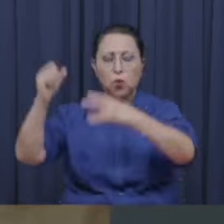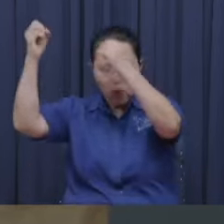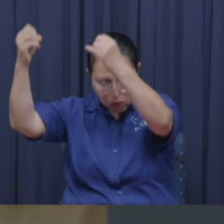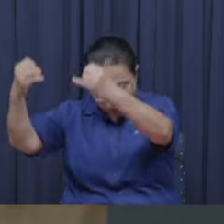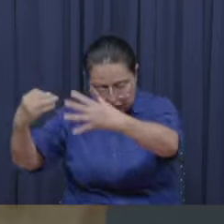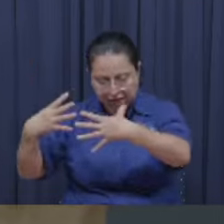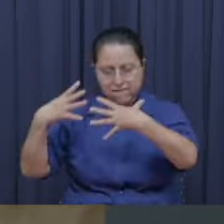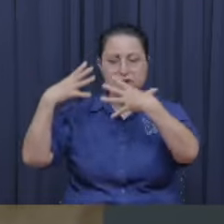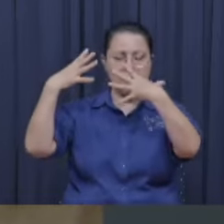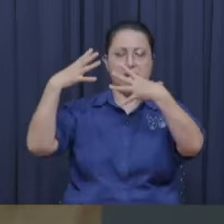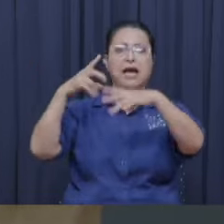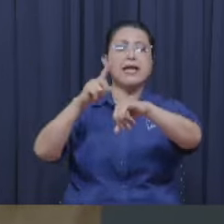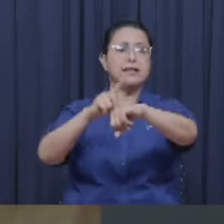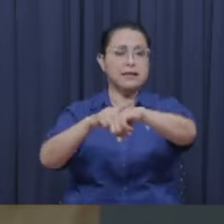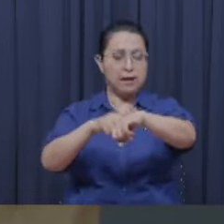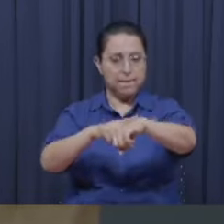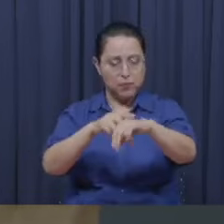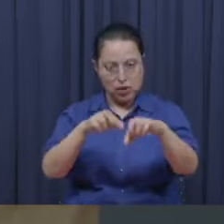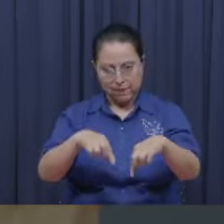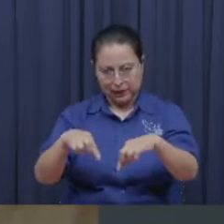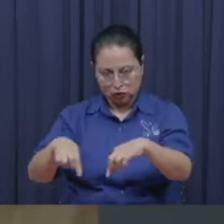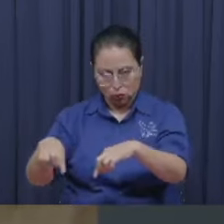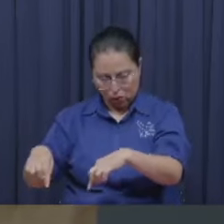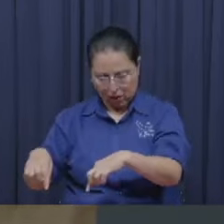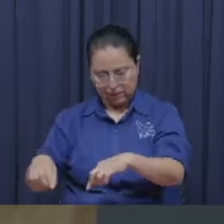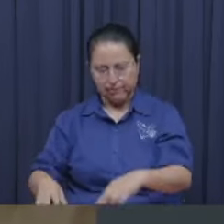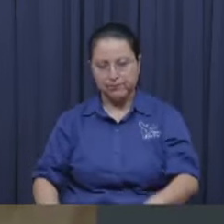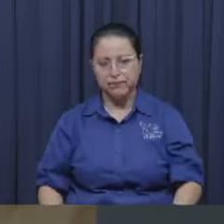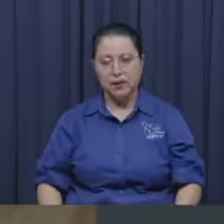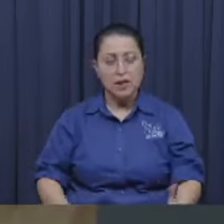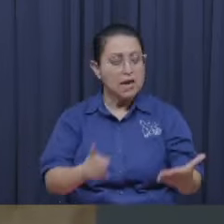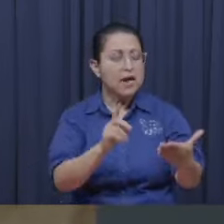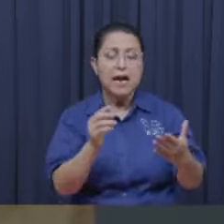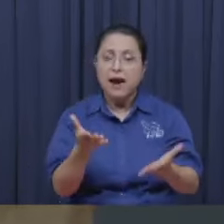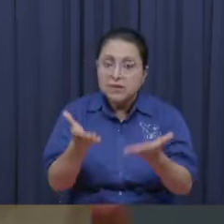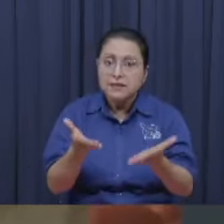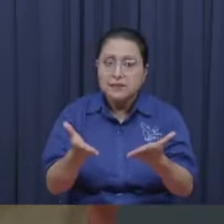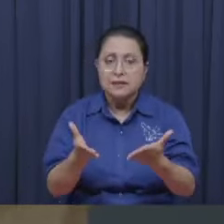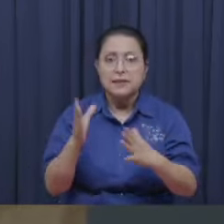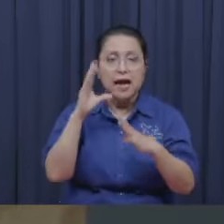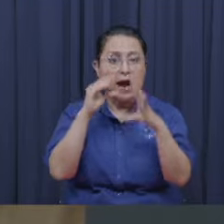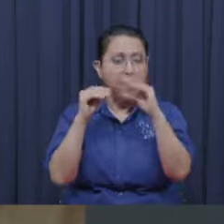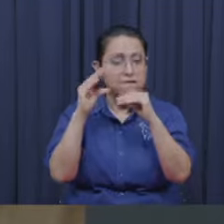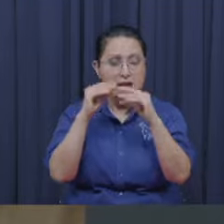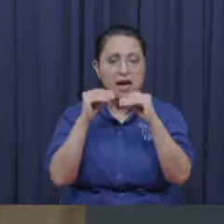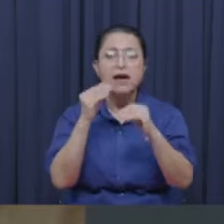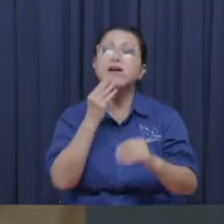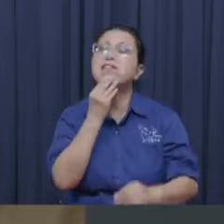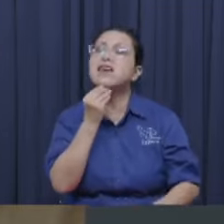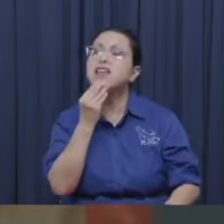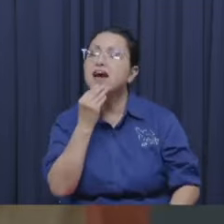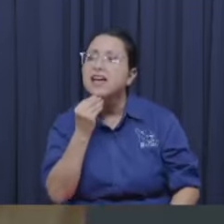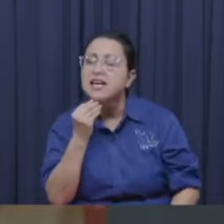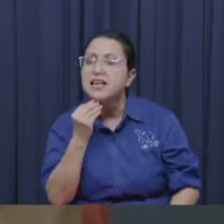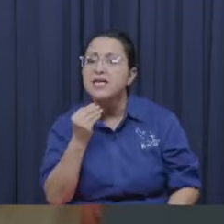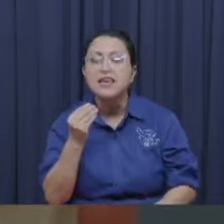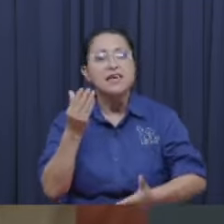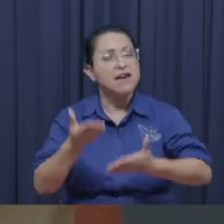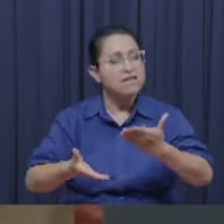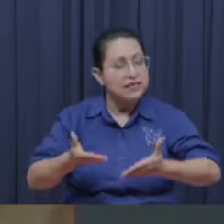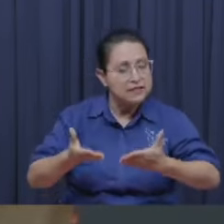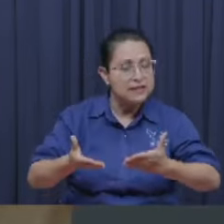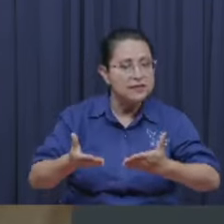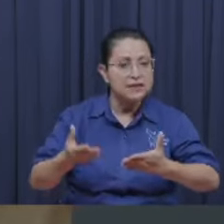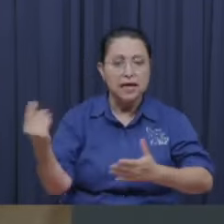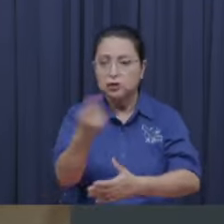hay momentos en donde se mira que él está hablando a Israel. Y hay momentos que se mira que le está hablando a todo el mundo y hay momentos que se